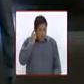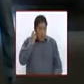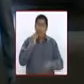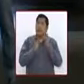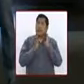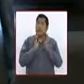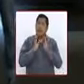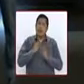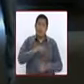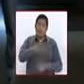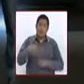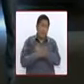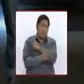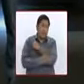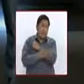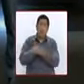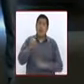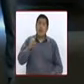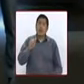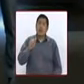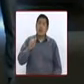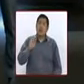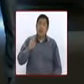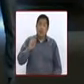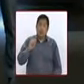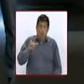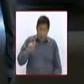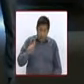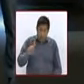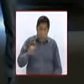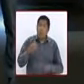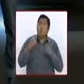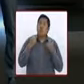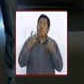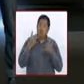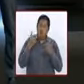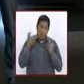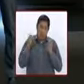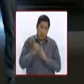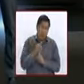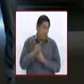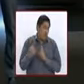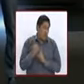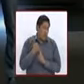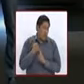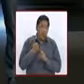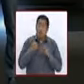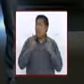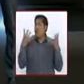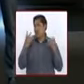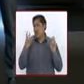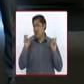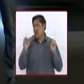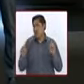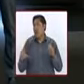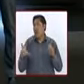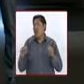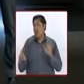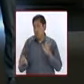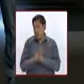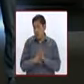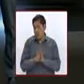toca hablar ahora de Zavalla, un lugar donde lamentablemente se vuelve un pueblo violento. ¿A consecuencia de qué? De lo ilegal, el contrabando que